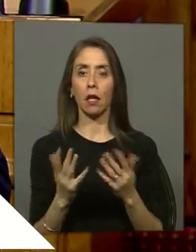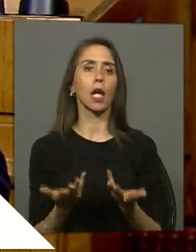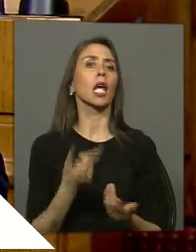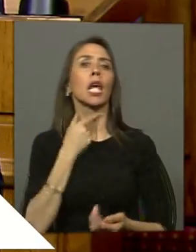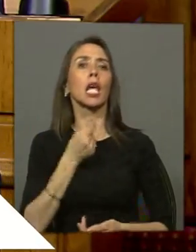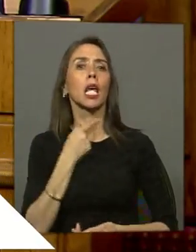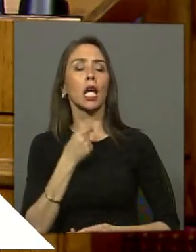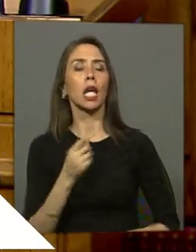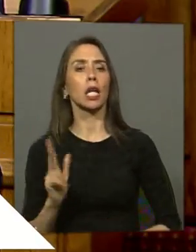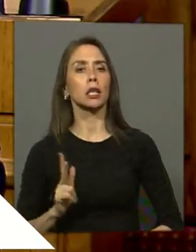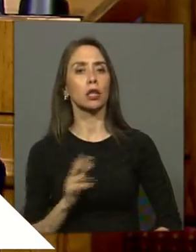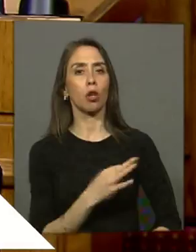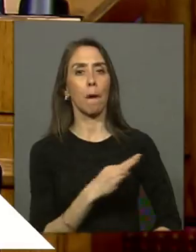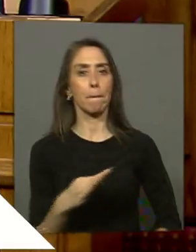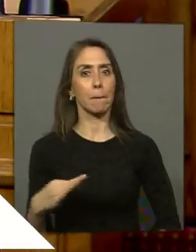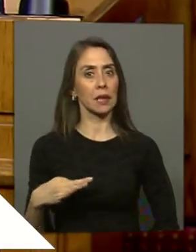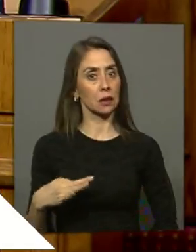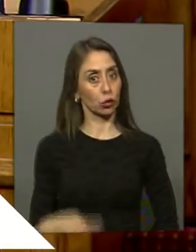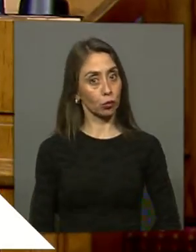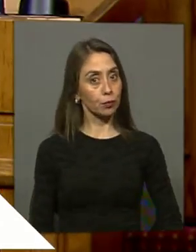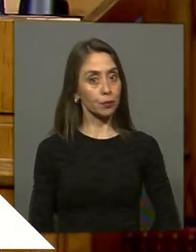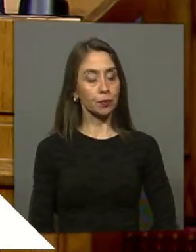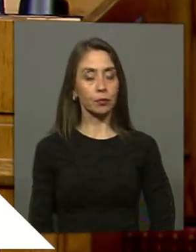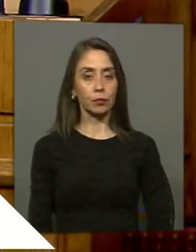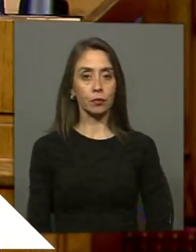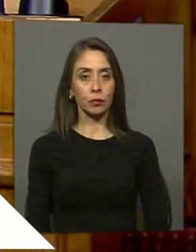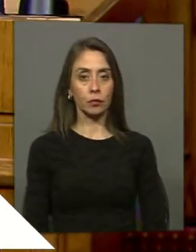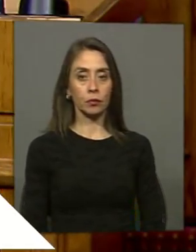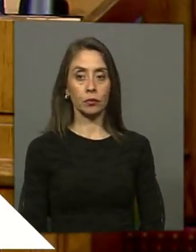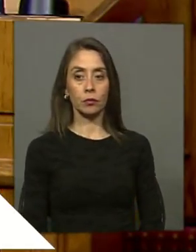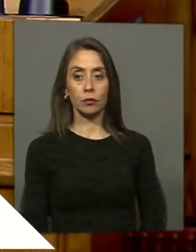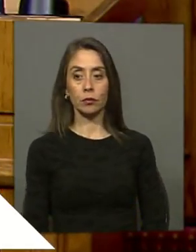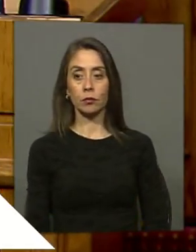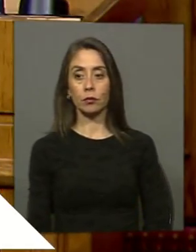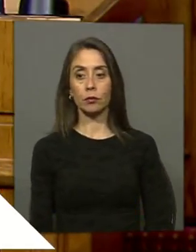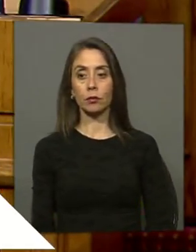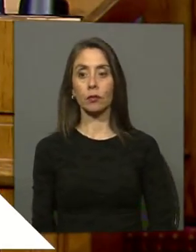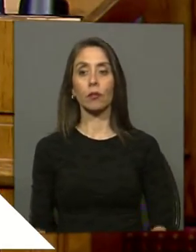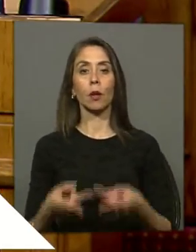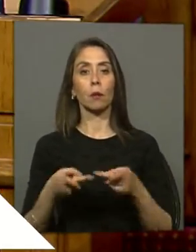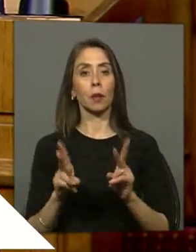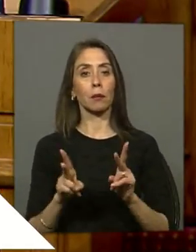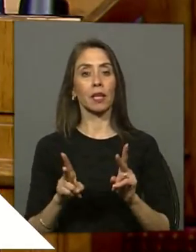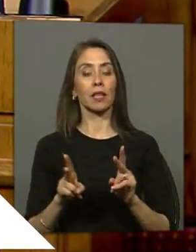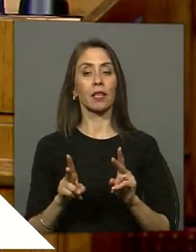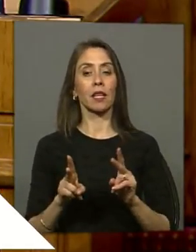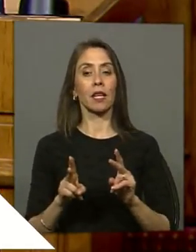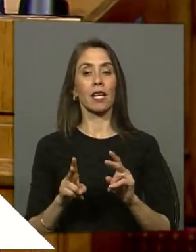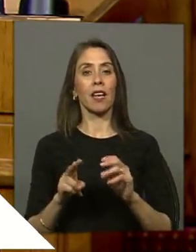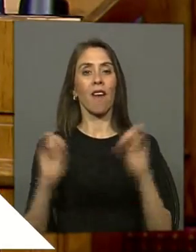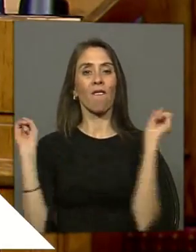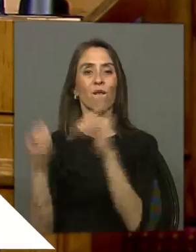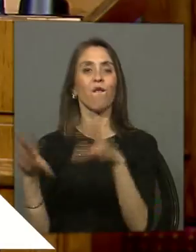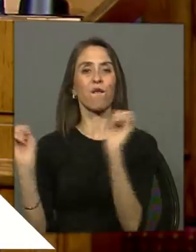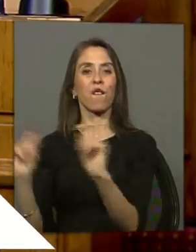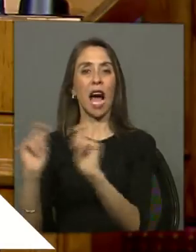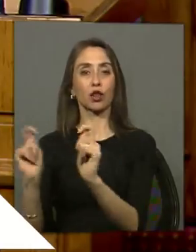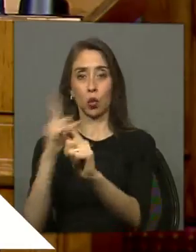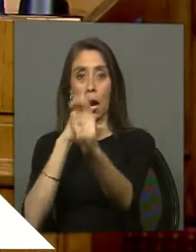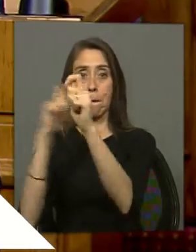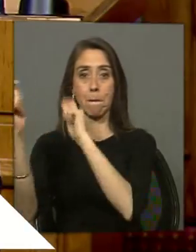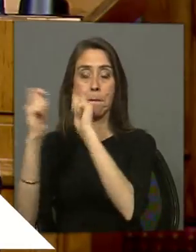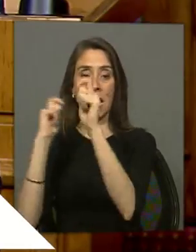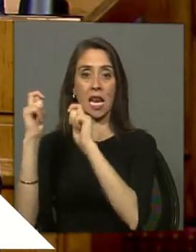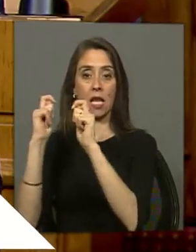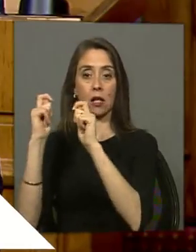intención del señor ministro en el sentido de permitir que residuos peligrosos puedan